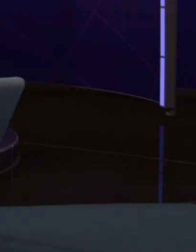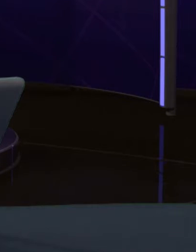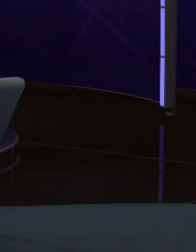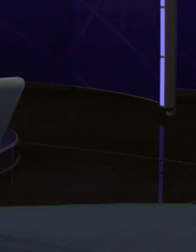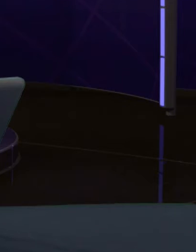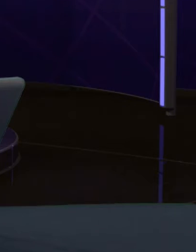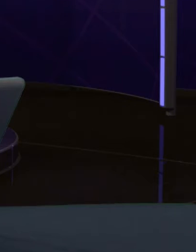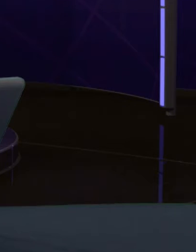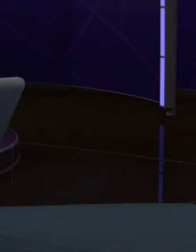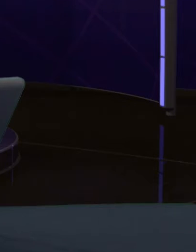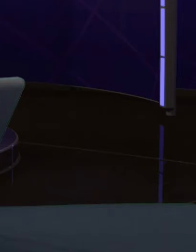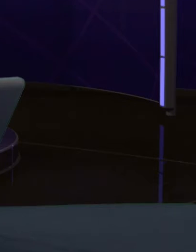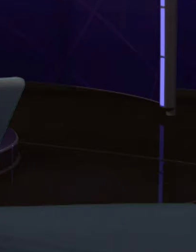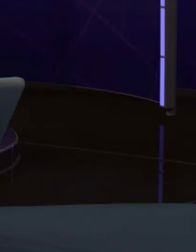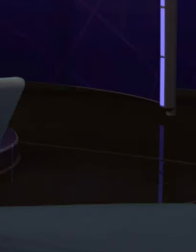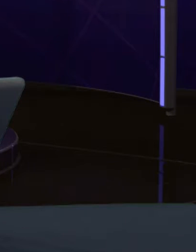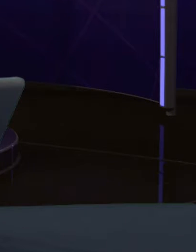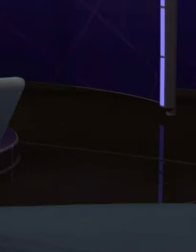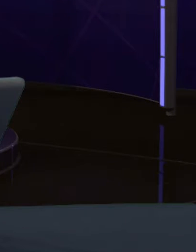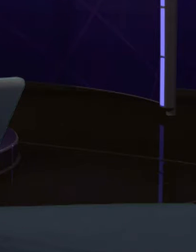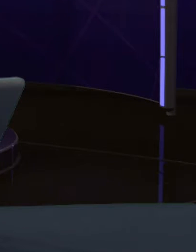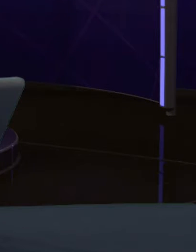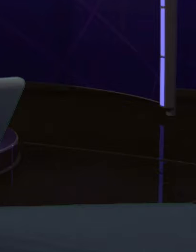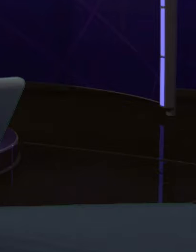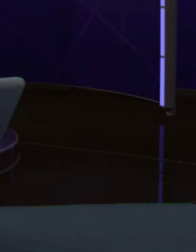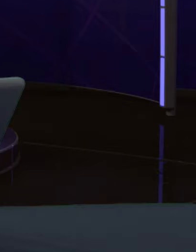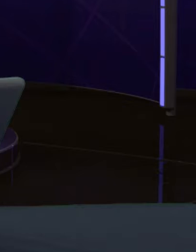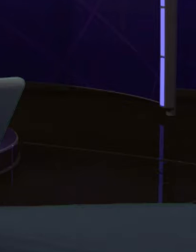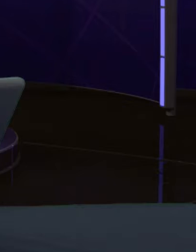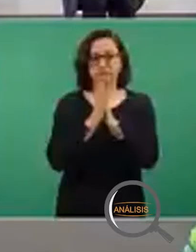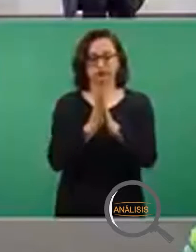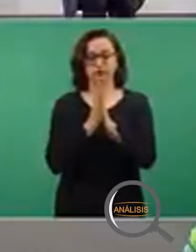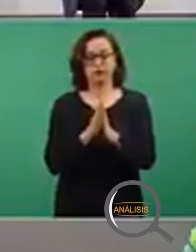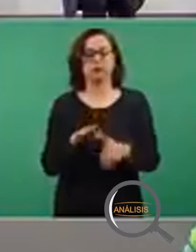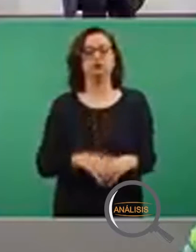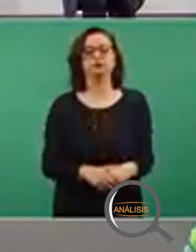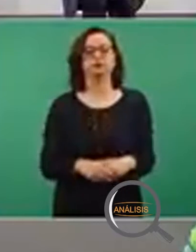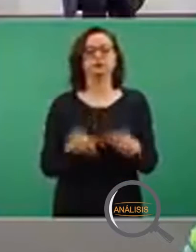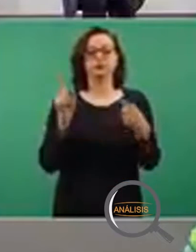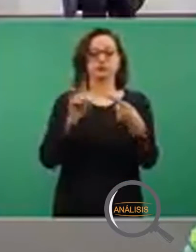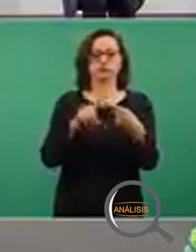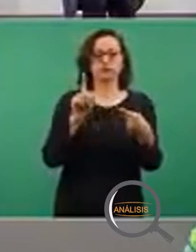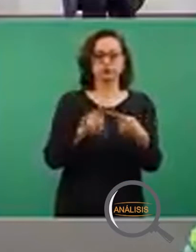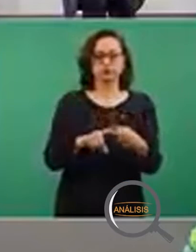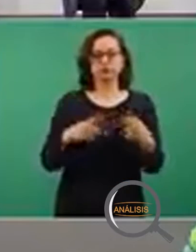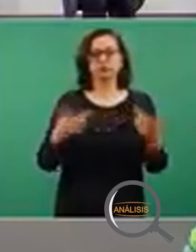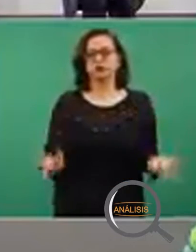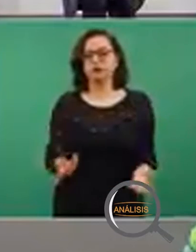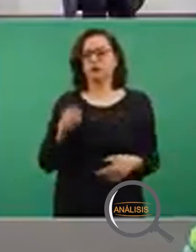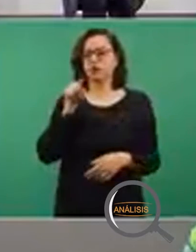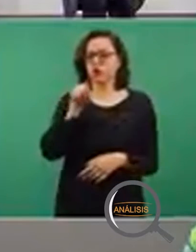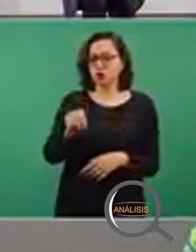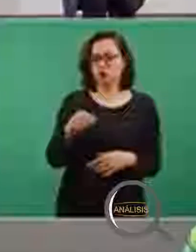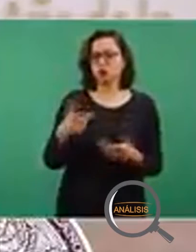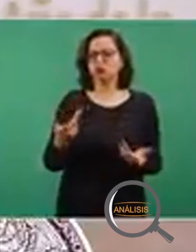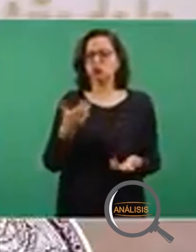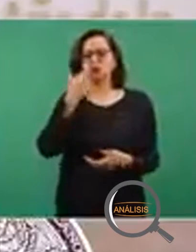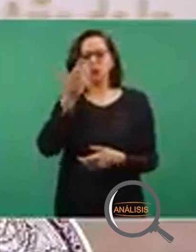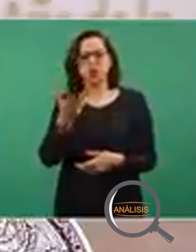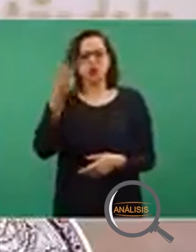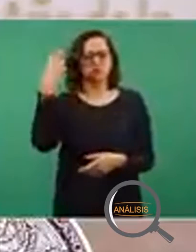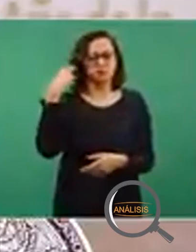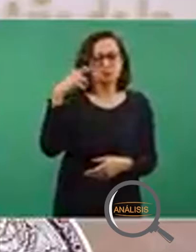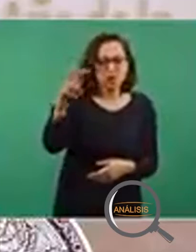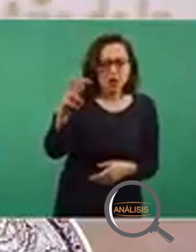sobre todo para evitar algún incremento de contagios de COVID. Disfruta el paseo con tu familia en un sitio cercano a